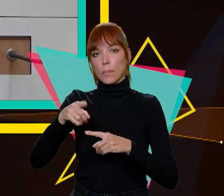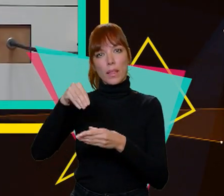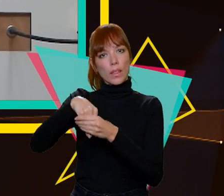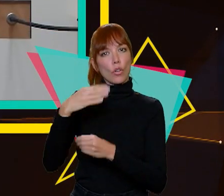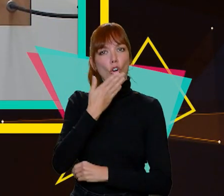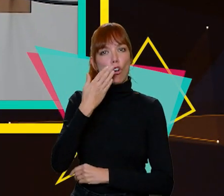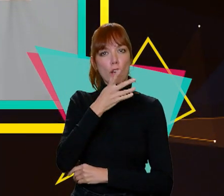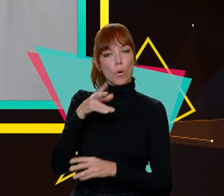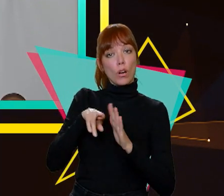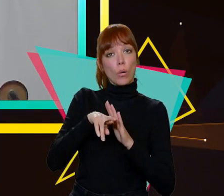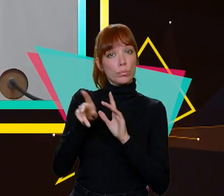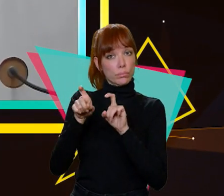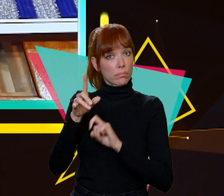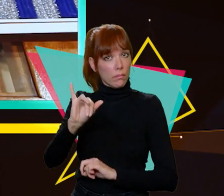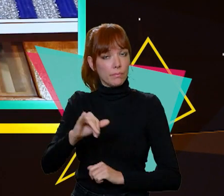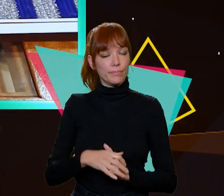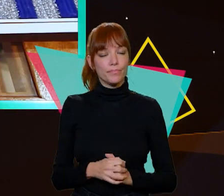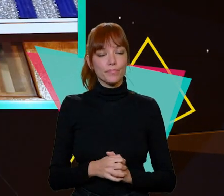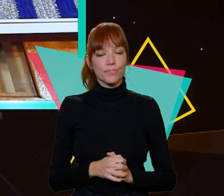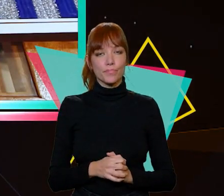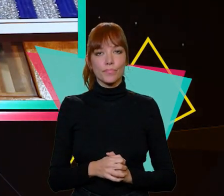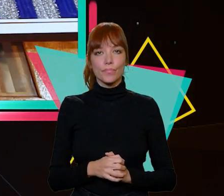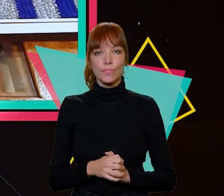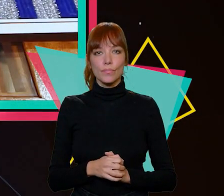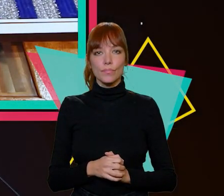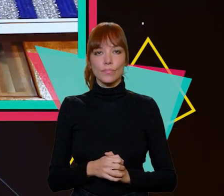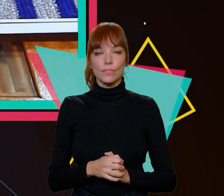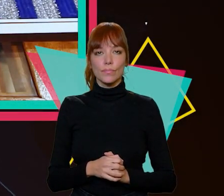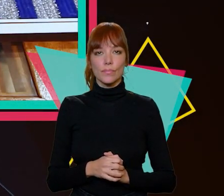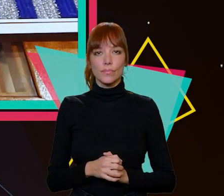puede ser usado en colegios como recurso educativo.